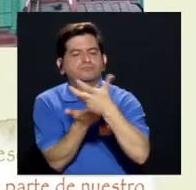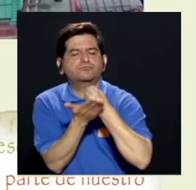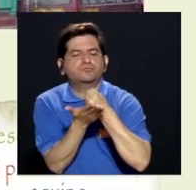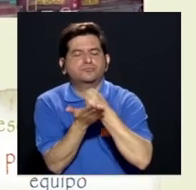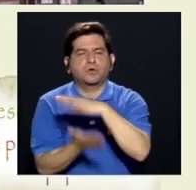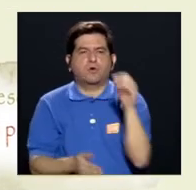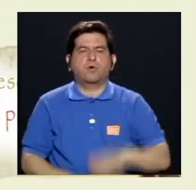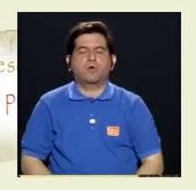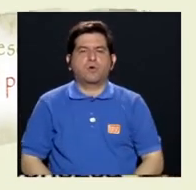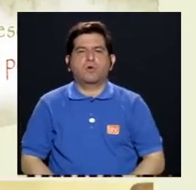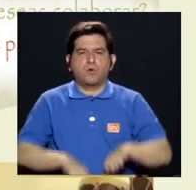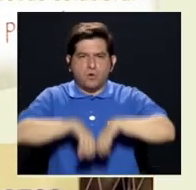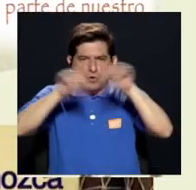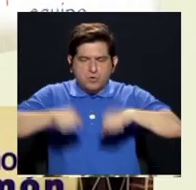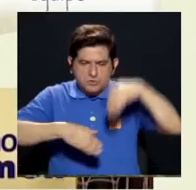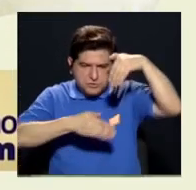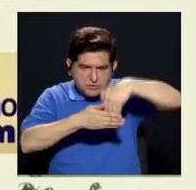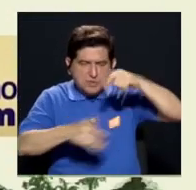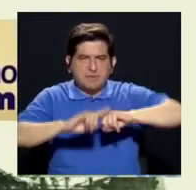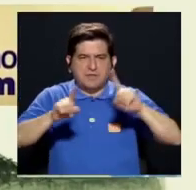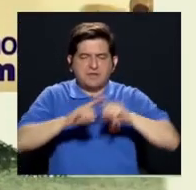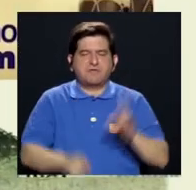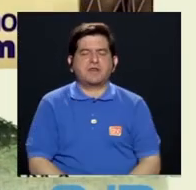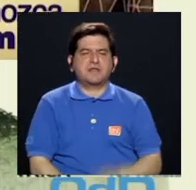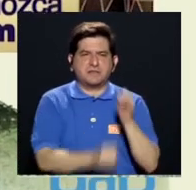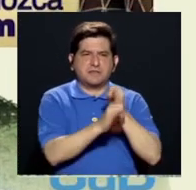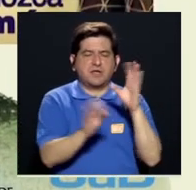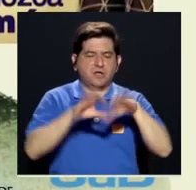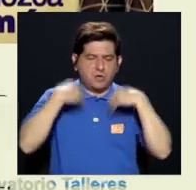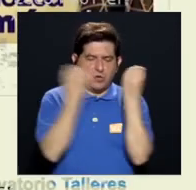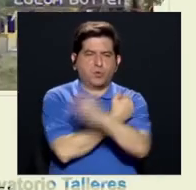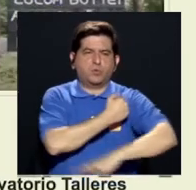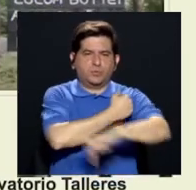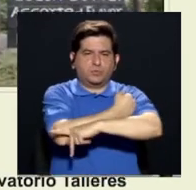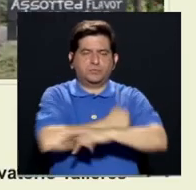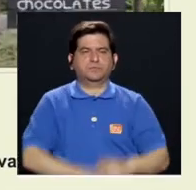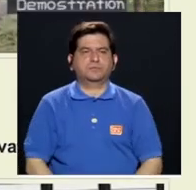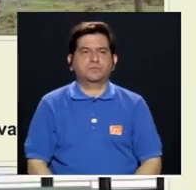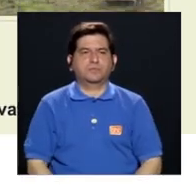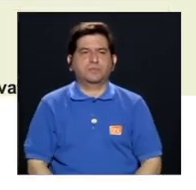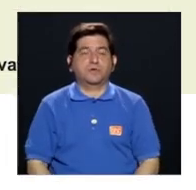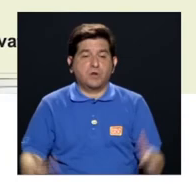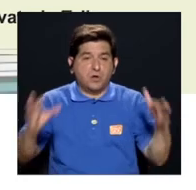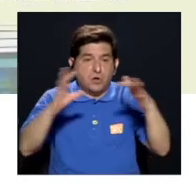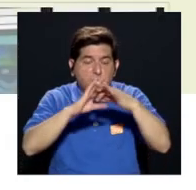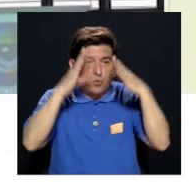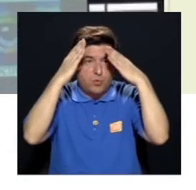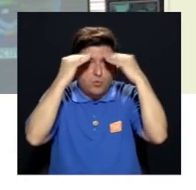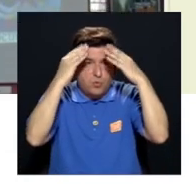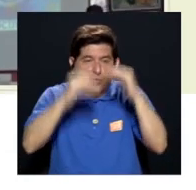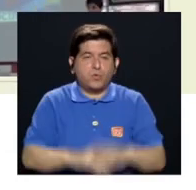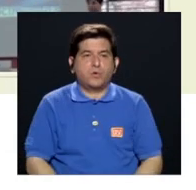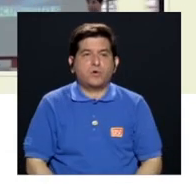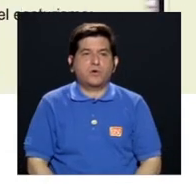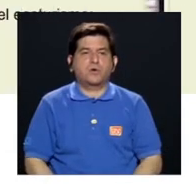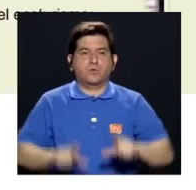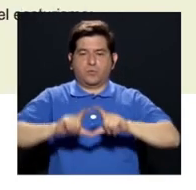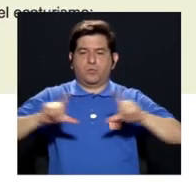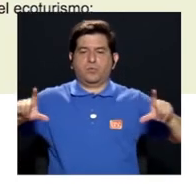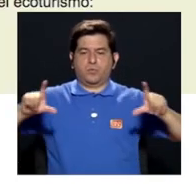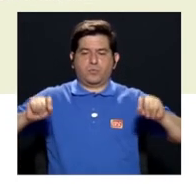o sistematizada de otras instituciones, organizaciones del país. La unión de la información que posee el Octurcaribe,